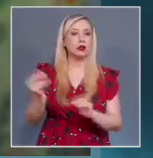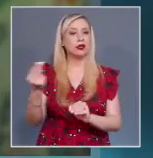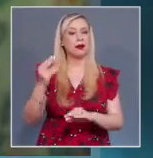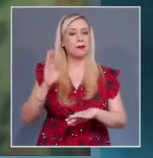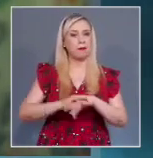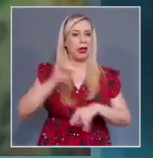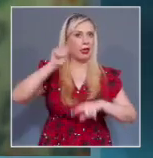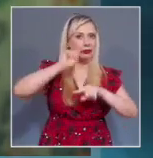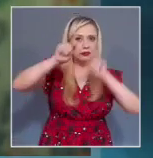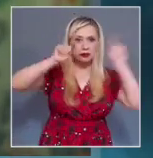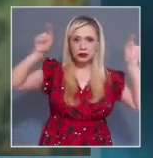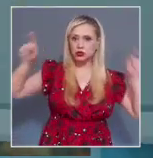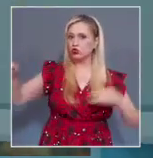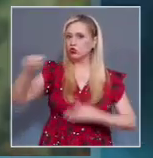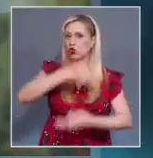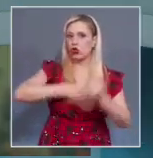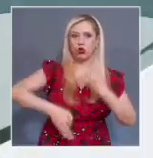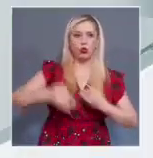Federación, Citlali Pérez.